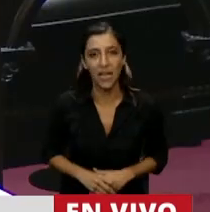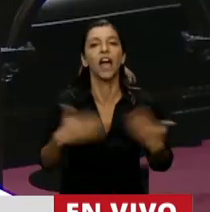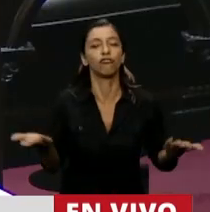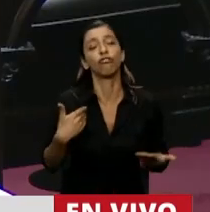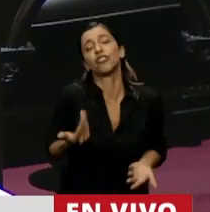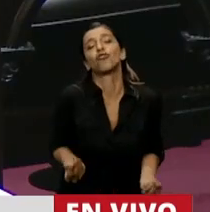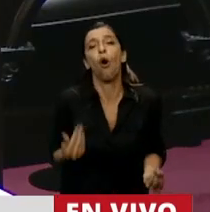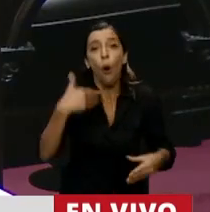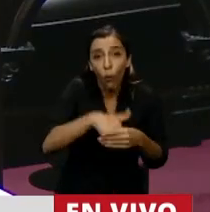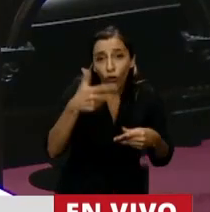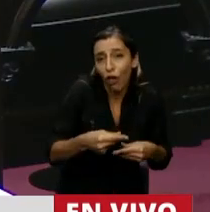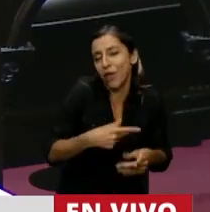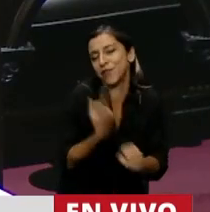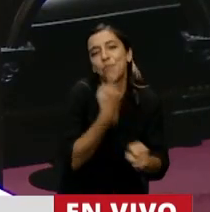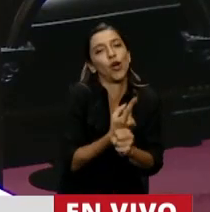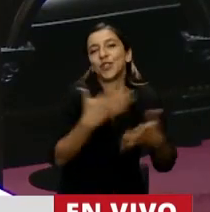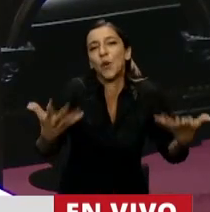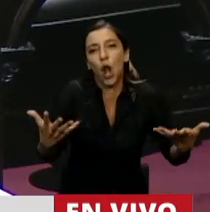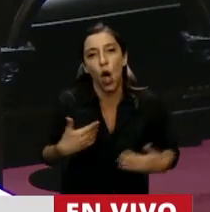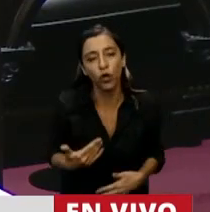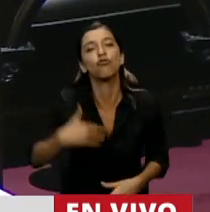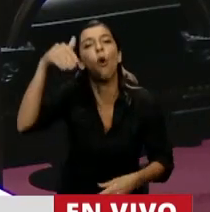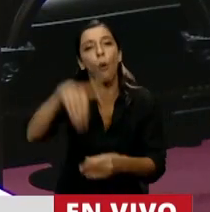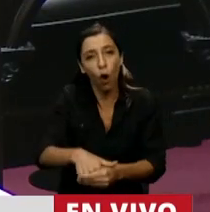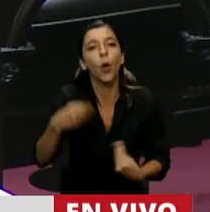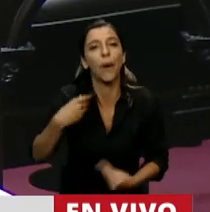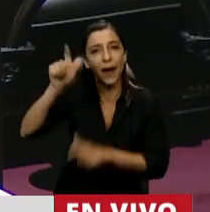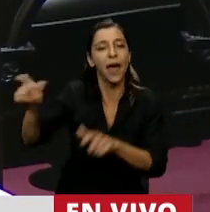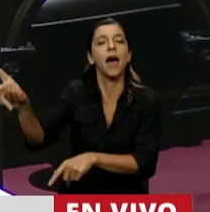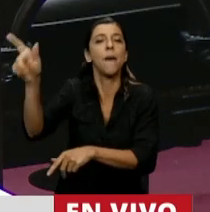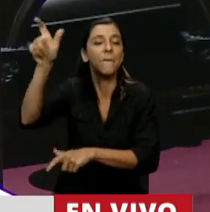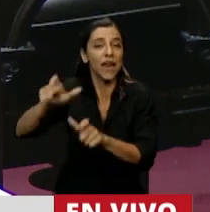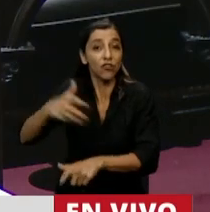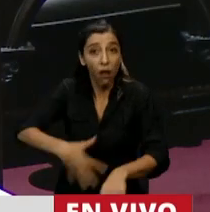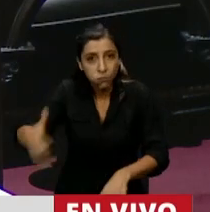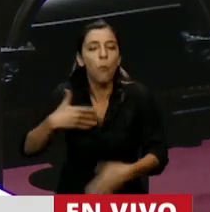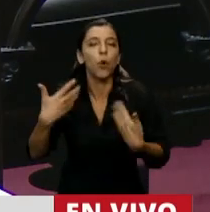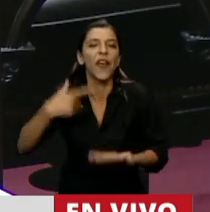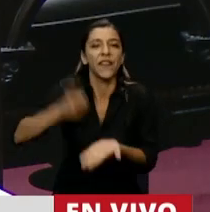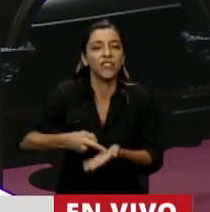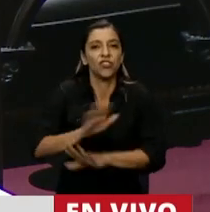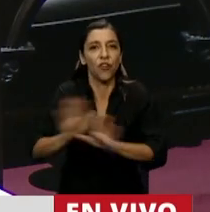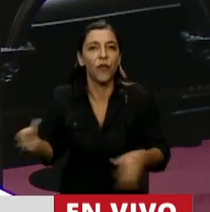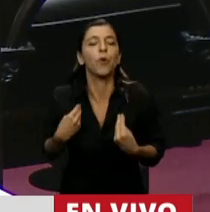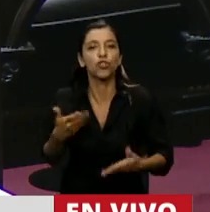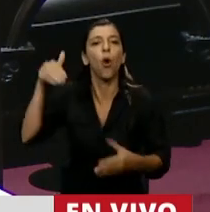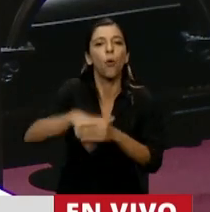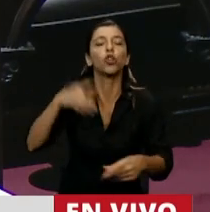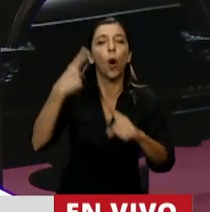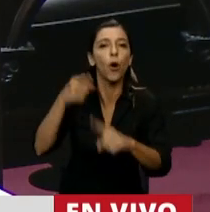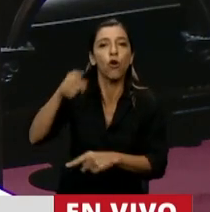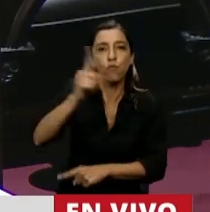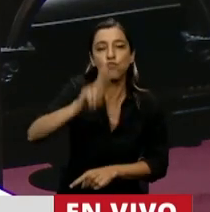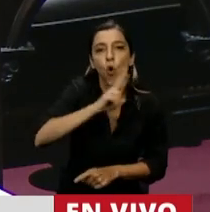votar hoy en contra de esto? Voy a votar a favor de la interrupción voluntaria del embarazo porque voy a votar por todas ellas, por las mujeres que más pobres, menos pobres,